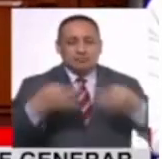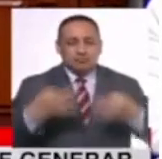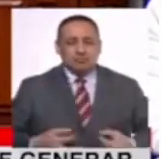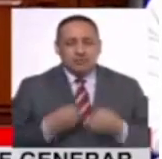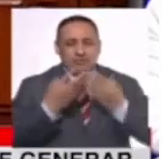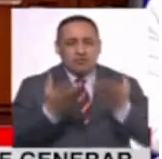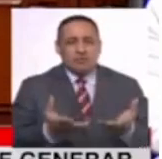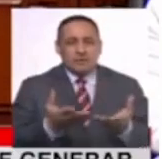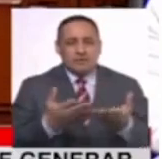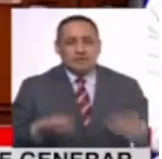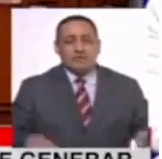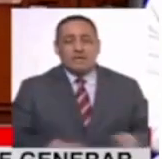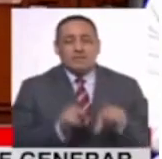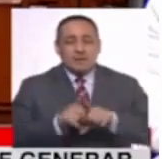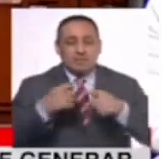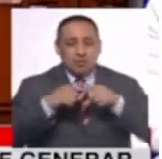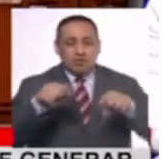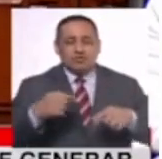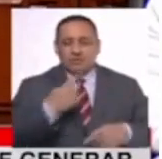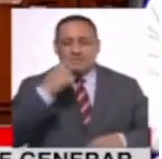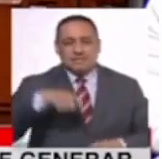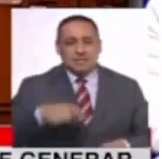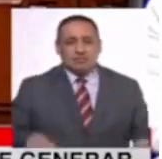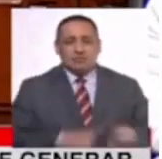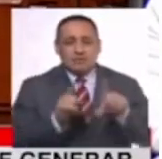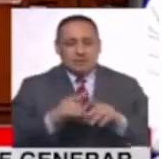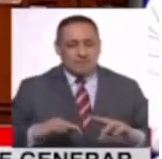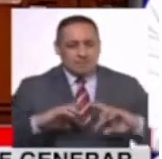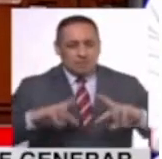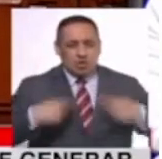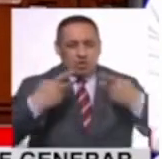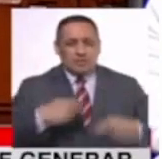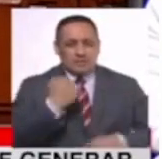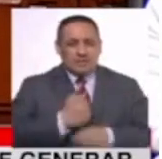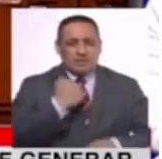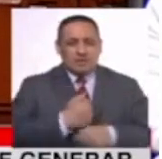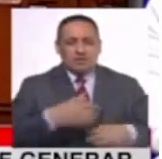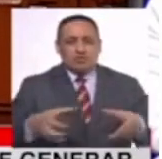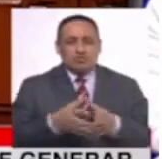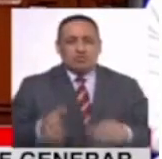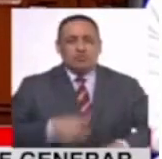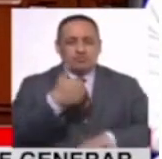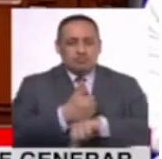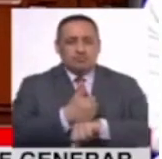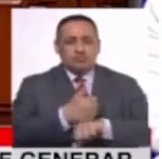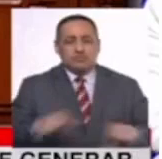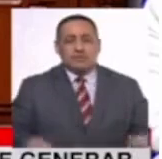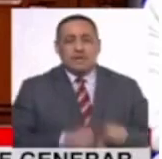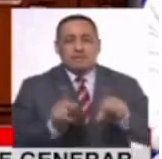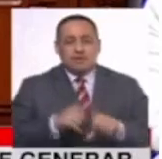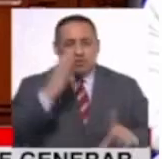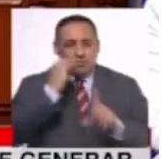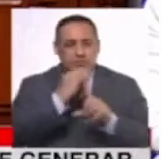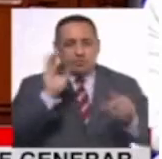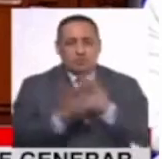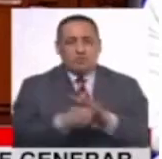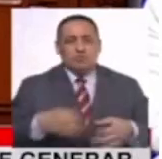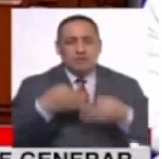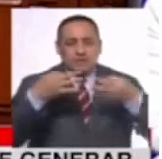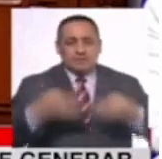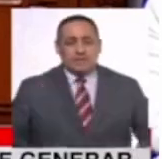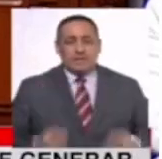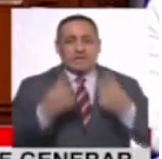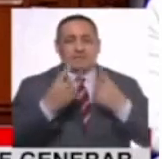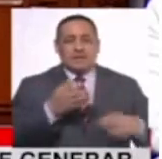carácter declarativo. Para ello, es conveniente optimizar la labor de la Junta de Portavoces, con el objeto de asegurar que